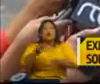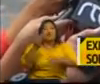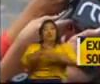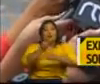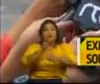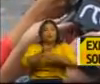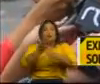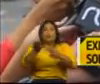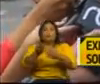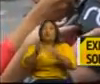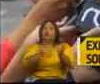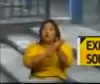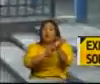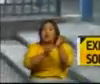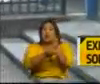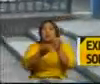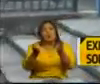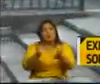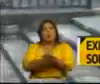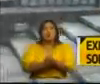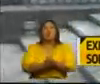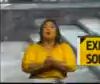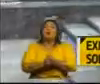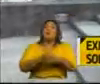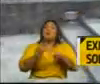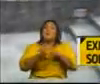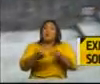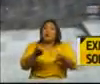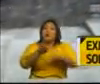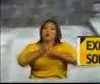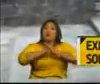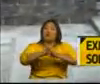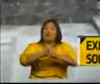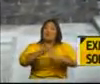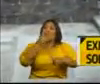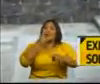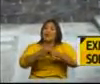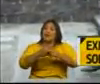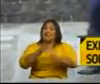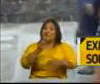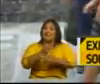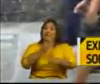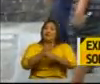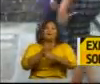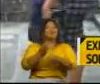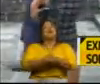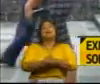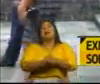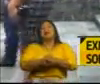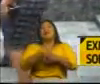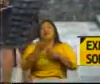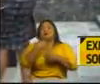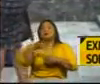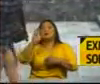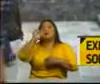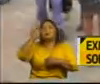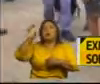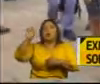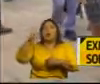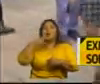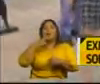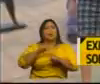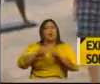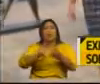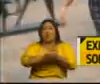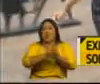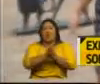funcionamiento, estos dispositivos. Incluso, el defensor de la exfuncionaria del régimen de Correa expresó que no hay nada doloso en el tema